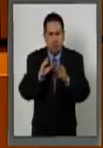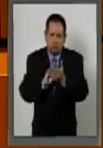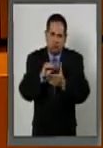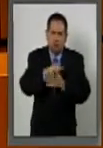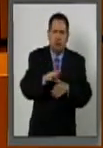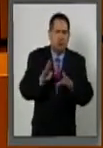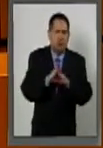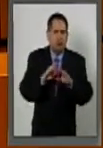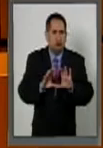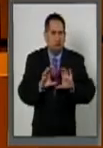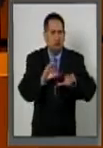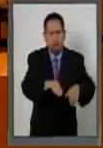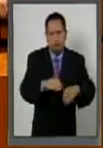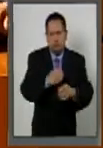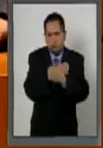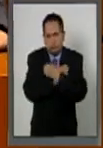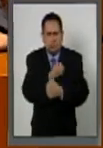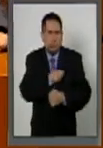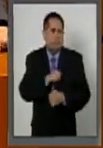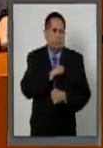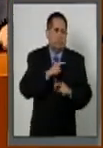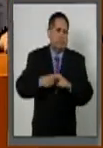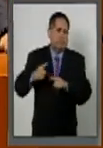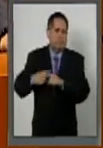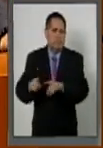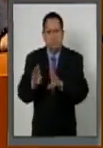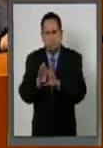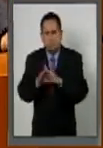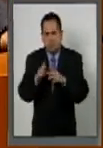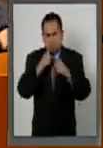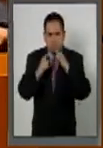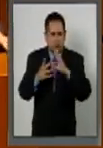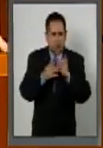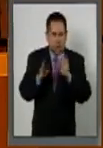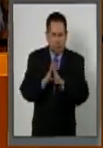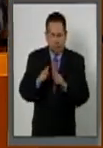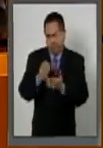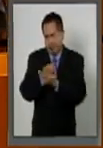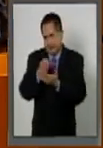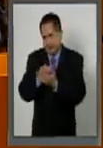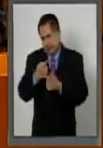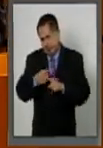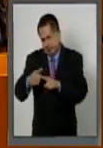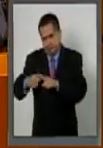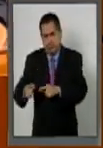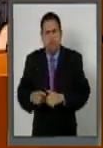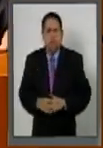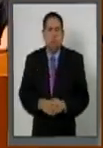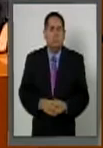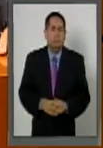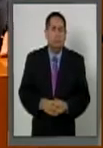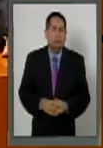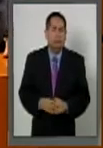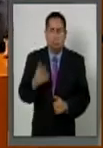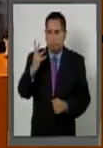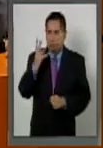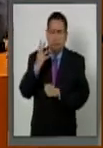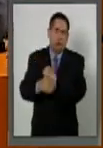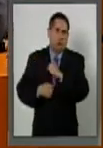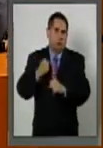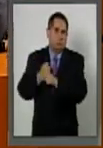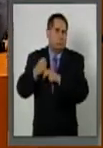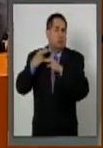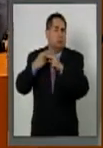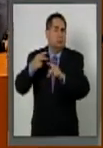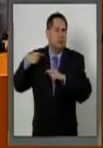infraestructura en educación en salud en fin en las tantas necesidades que tiene nuestra economía y a 4 años lo que